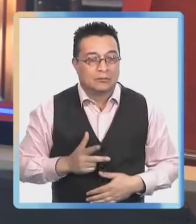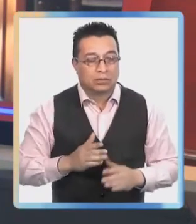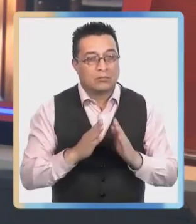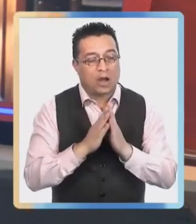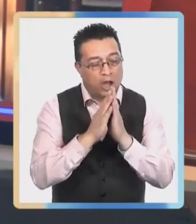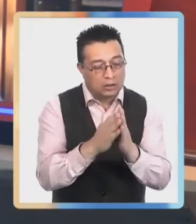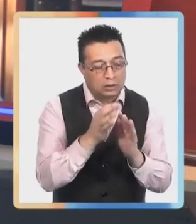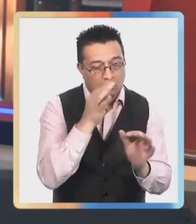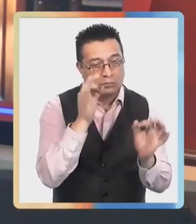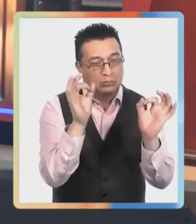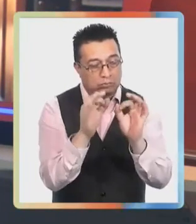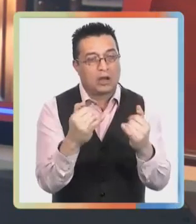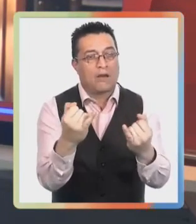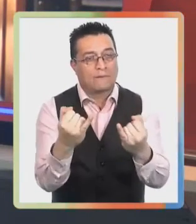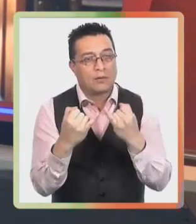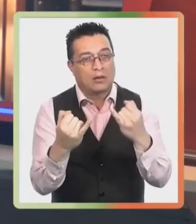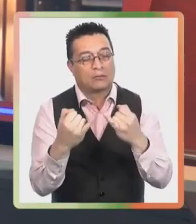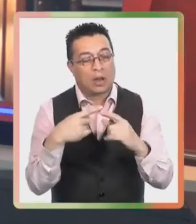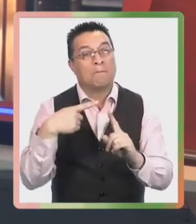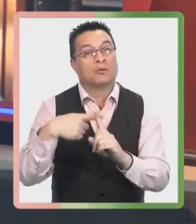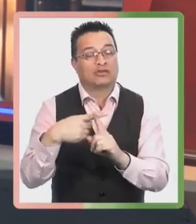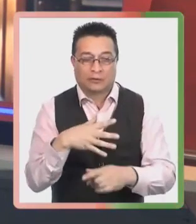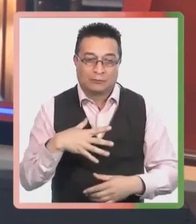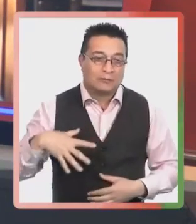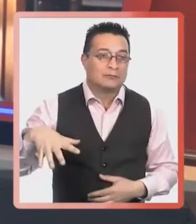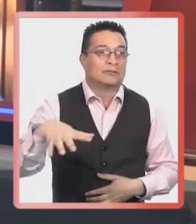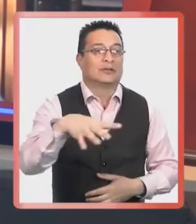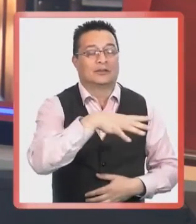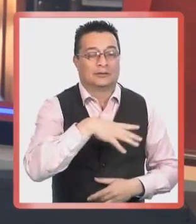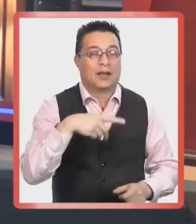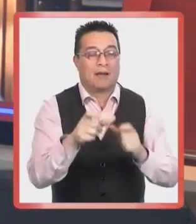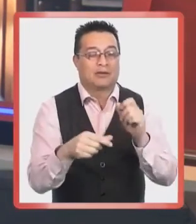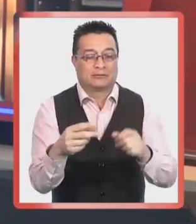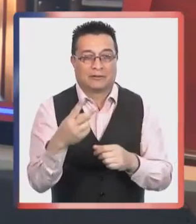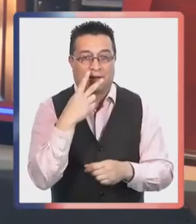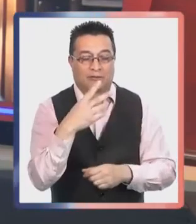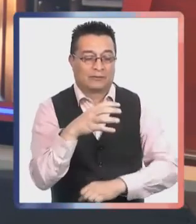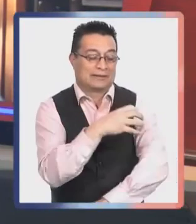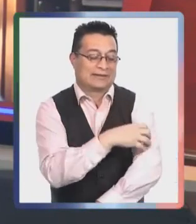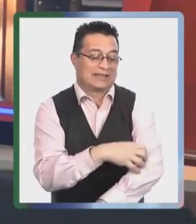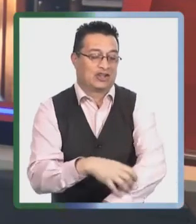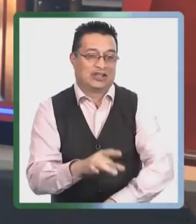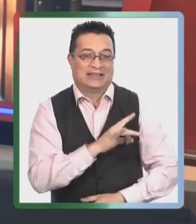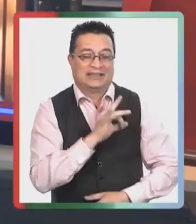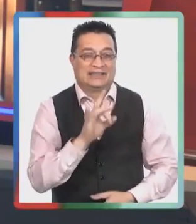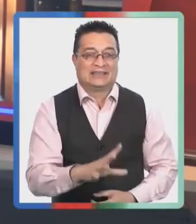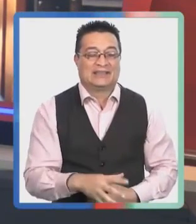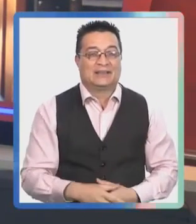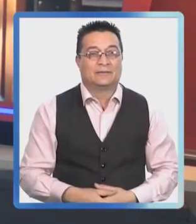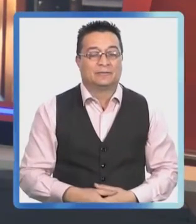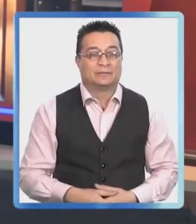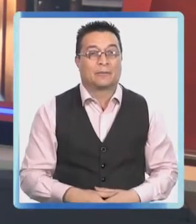por tantos consejos y recomendaciones, por tanta información que le sirve muchísimo a las personas que nos están viendo en las regiones del país.